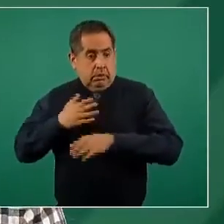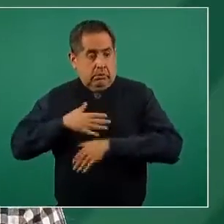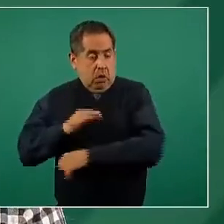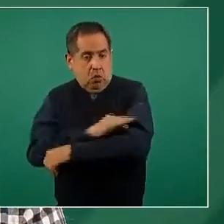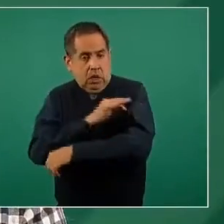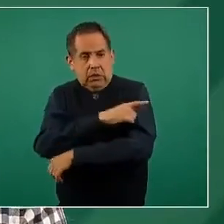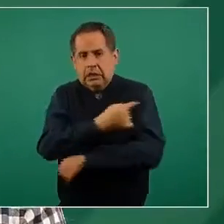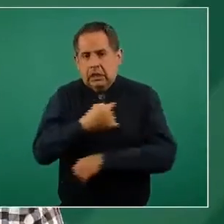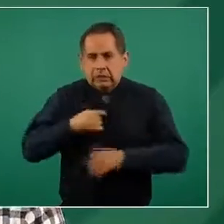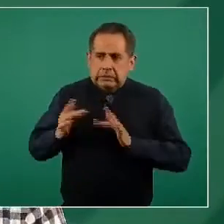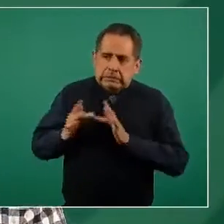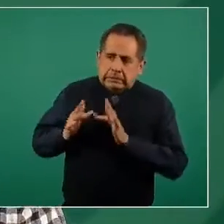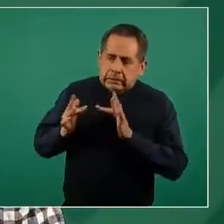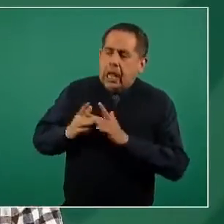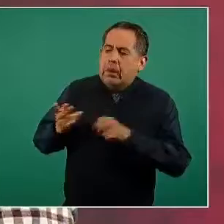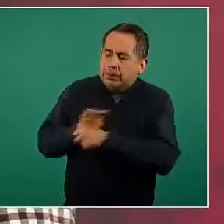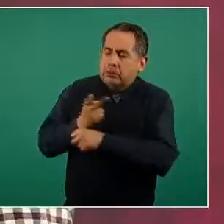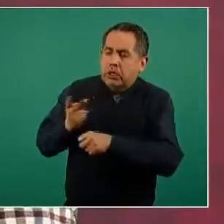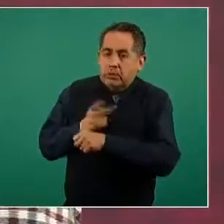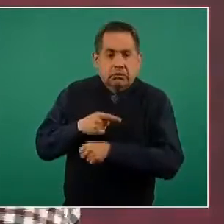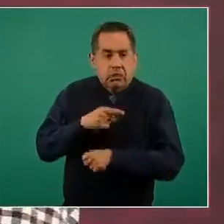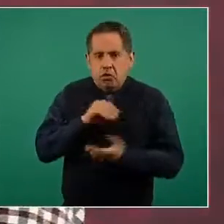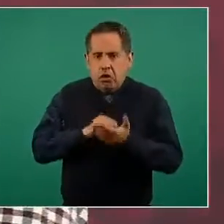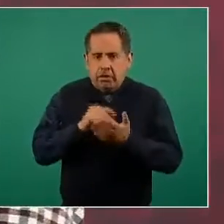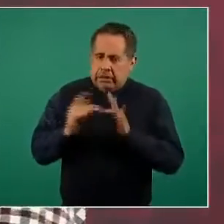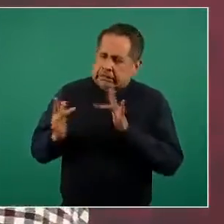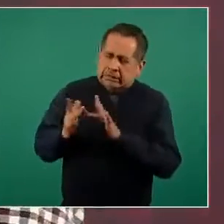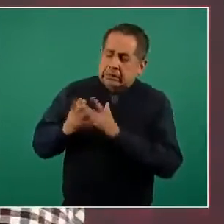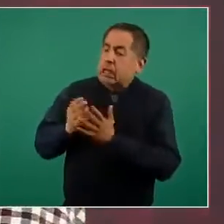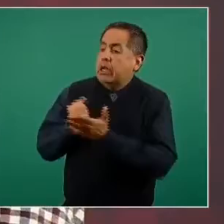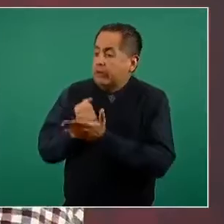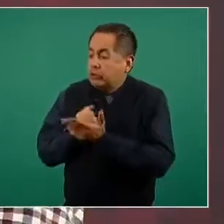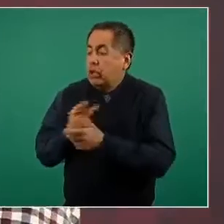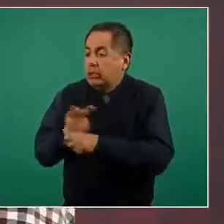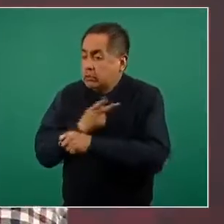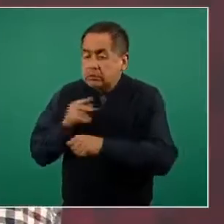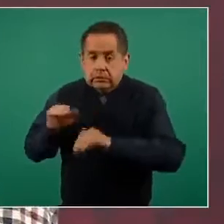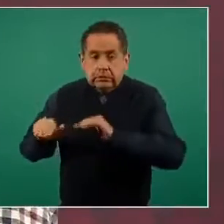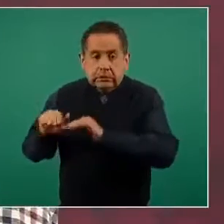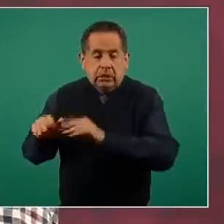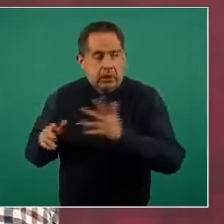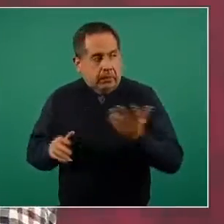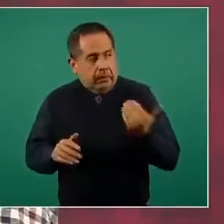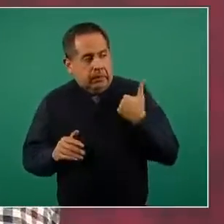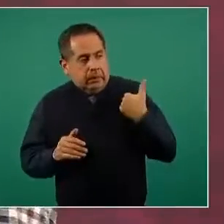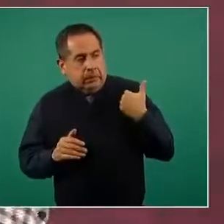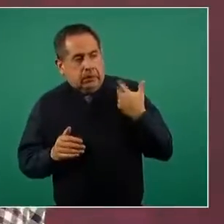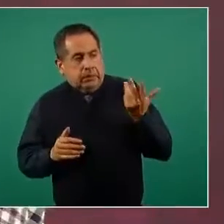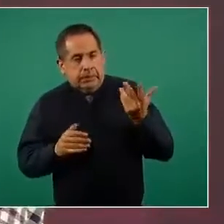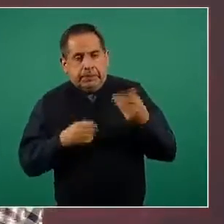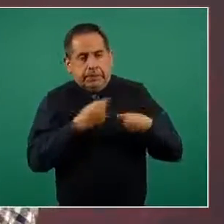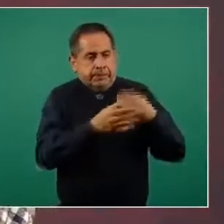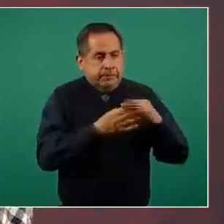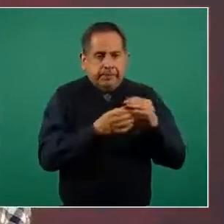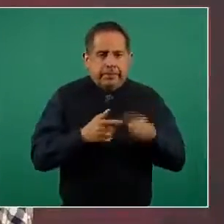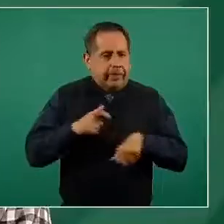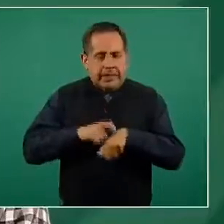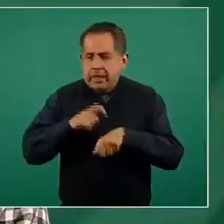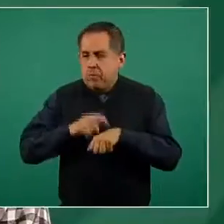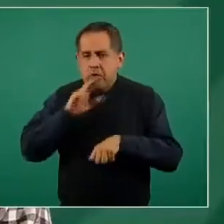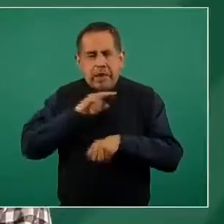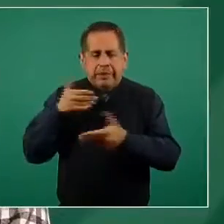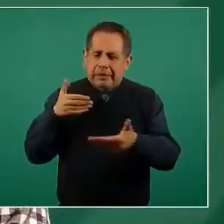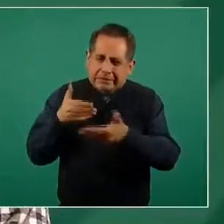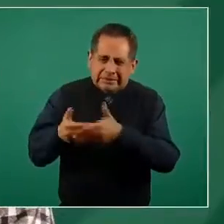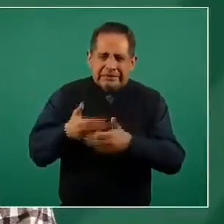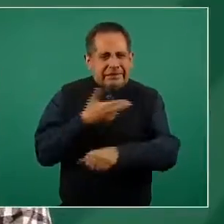vacunación. El tema de vacunación no lo ha soltado, está insistentemente pidiendo que se acorten todos los tiempos de